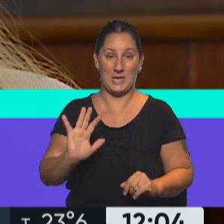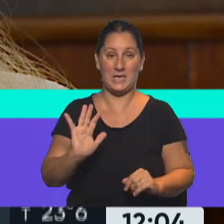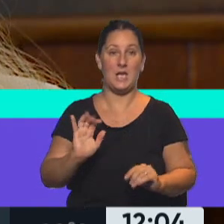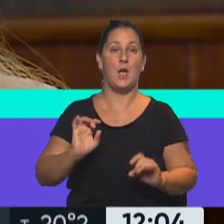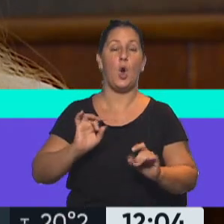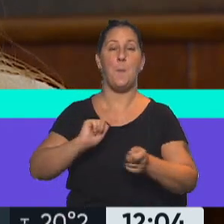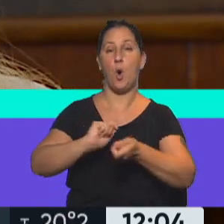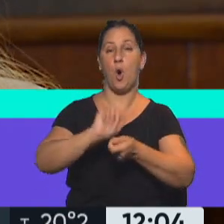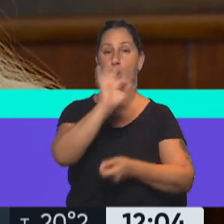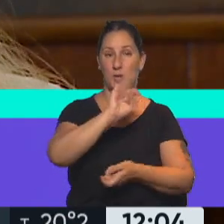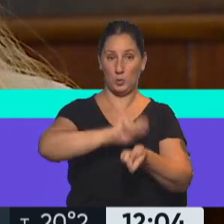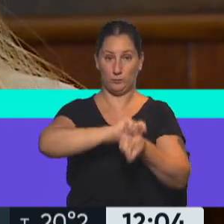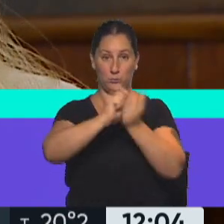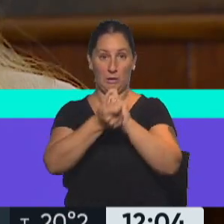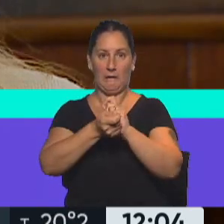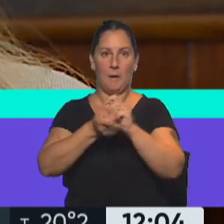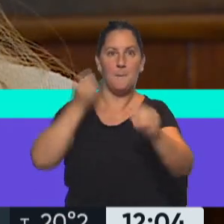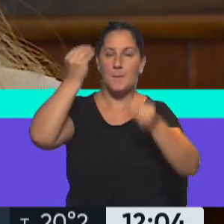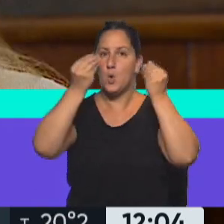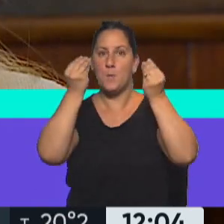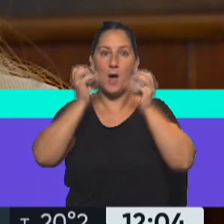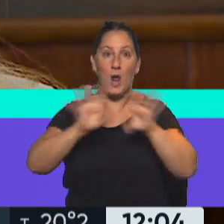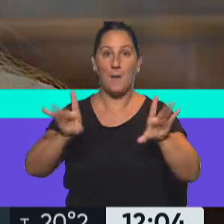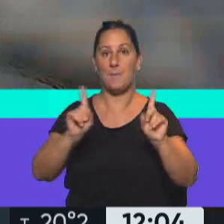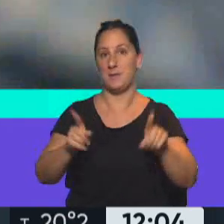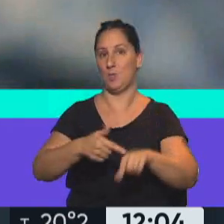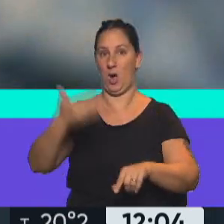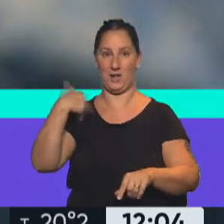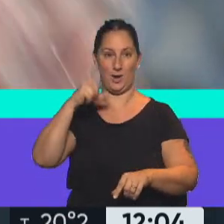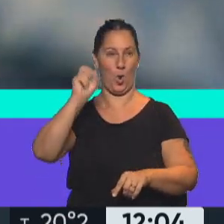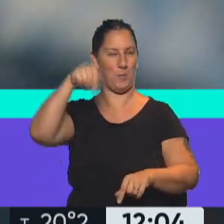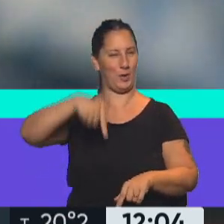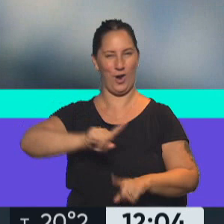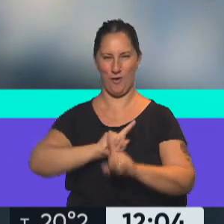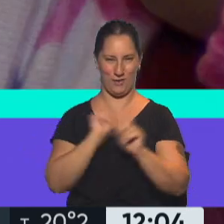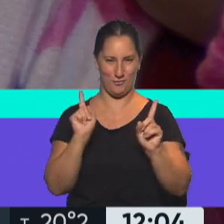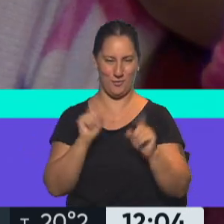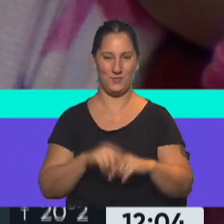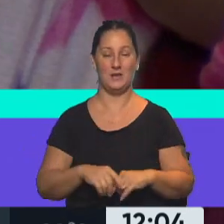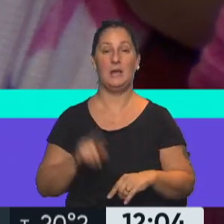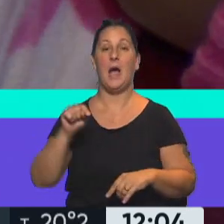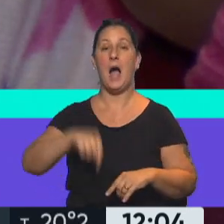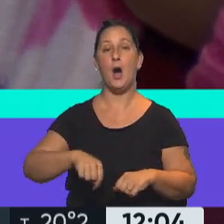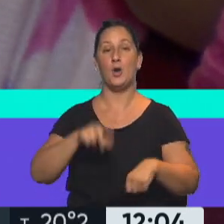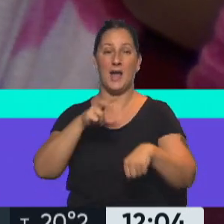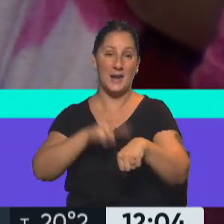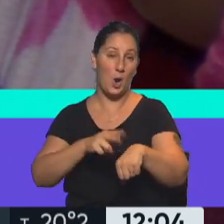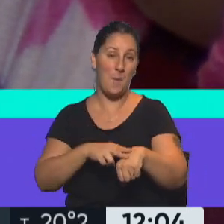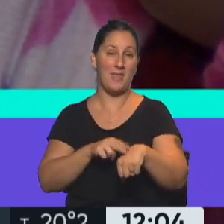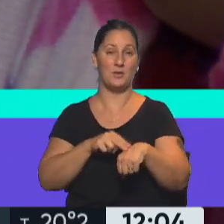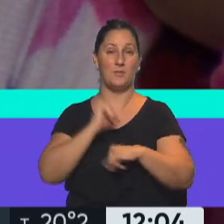una variante que genere una preocupación como en su momento lo fue Omicron. Así que la recomendación es que las